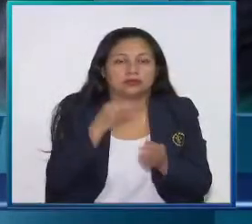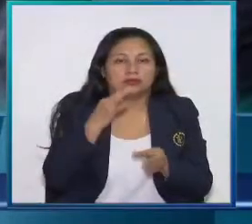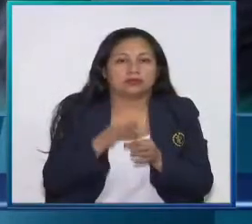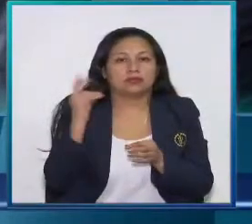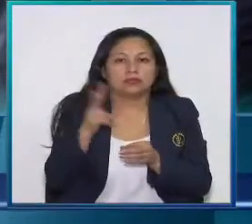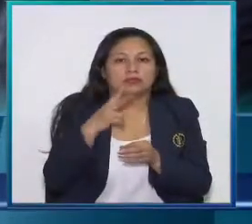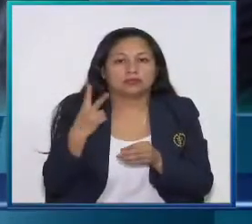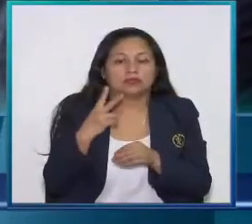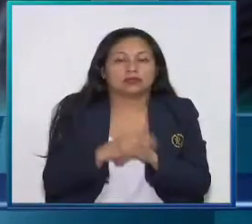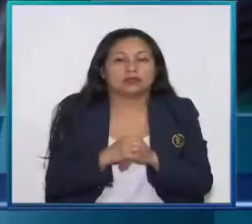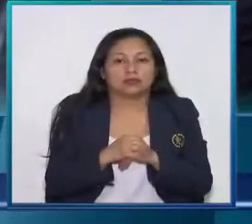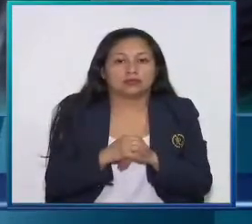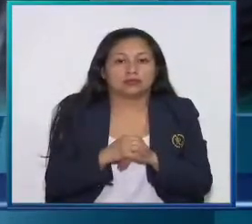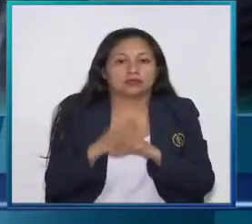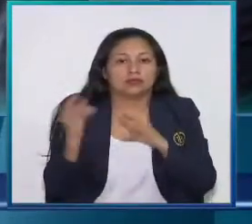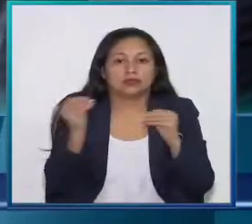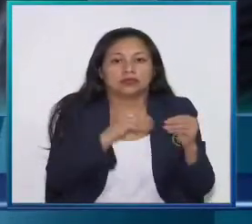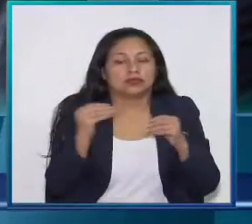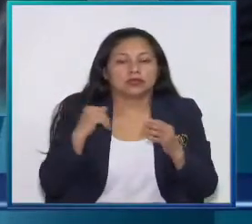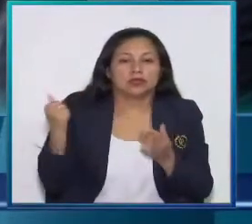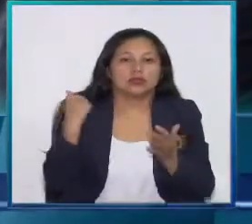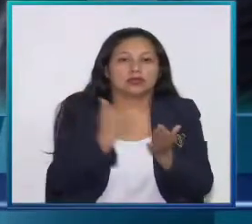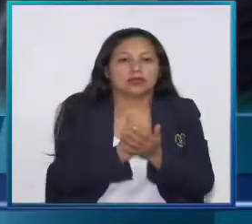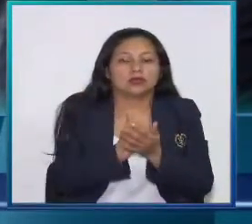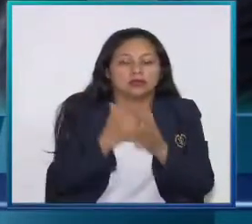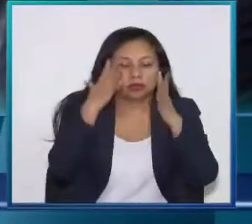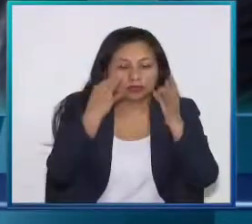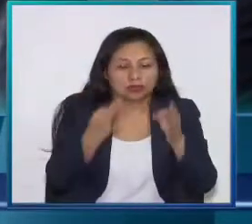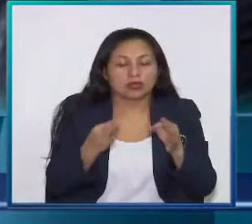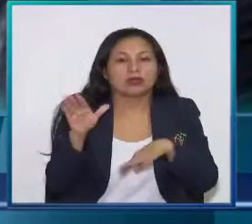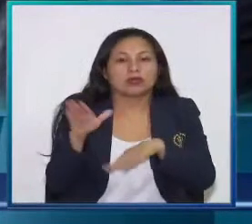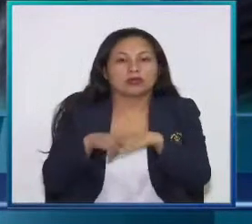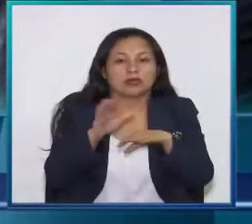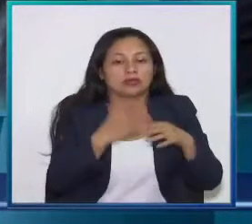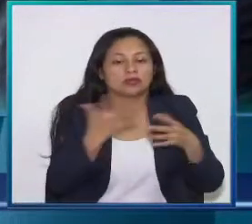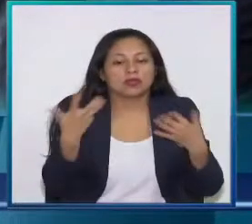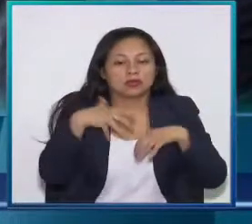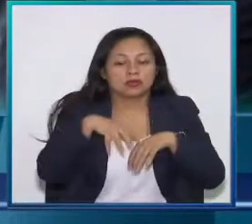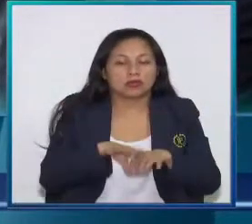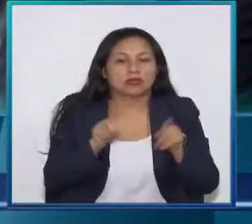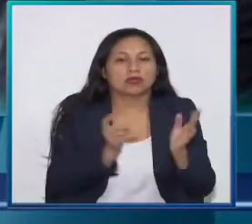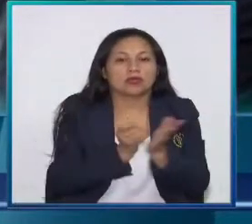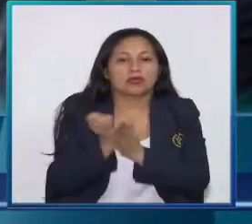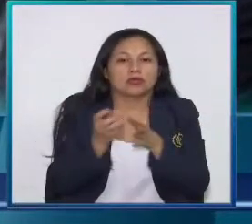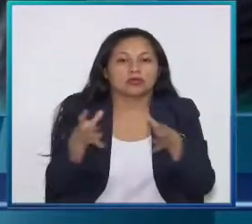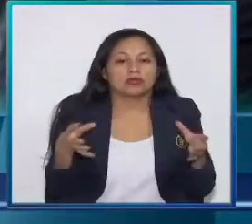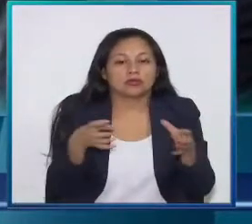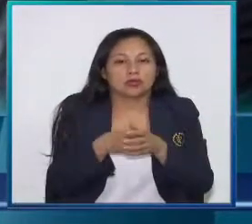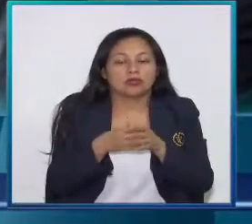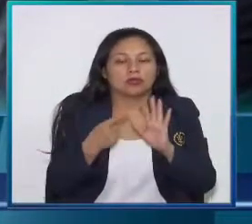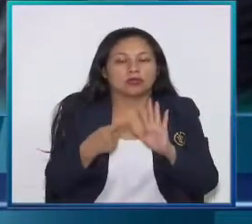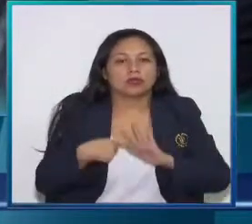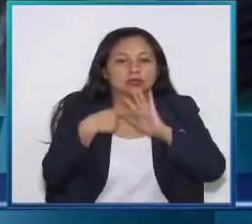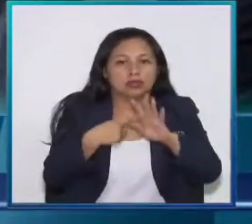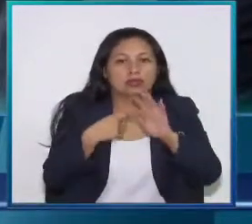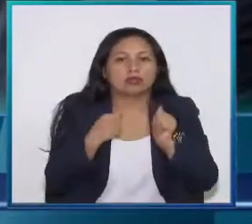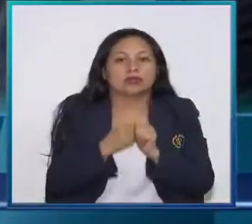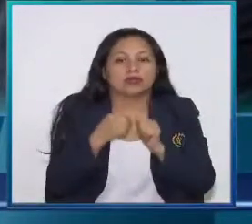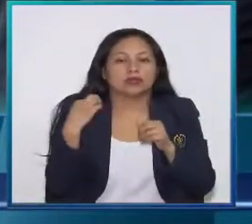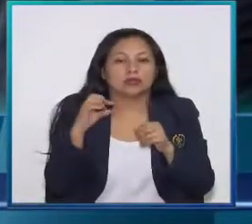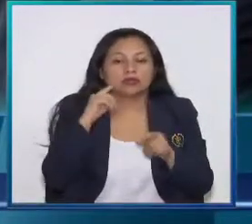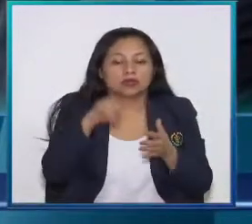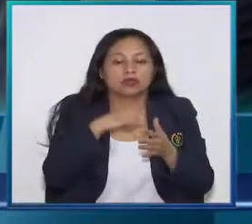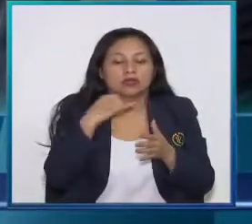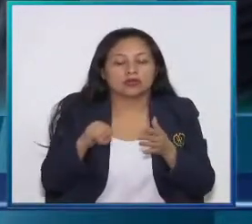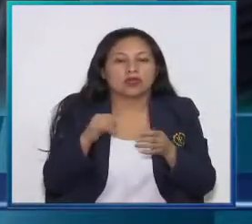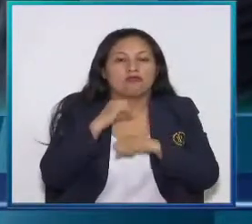Punto segundo. Discusión y aprobación del acuerdo que convoca a la integración e instalación de la comisión de postulación para la